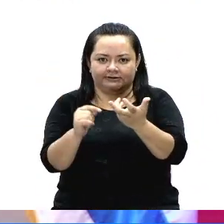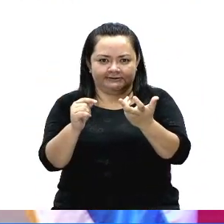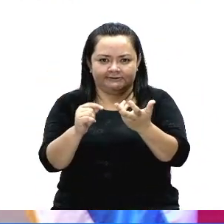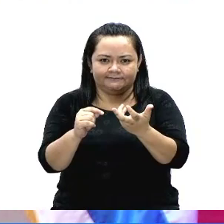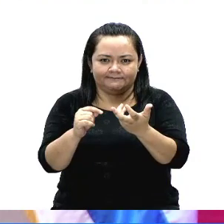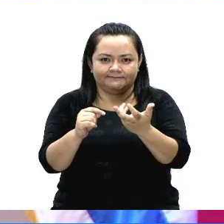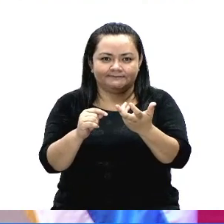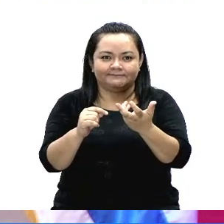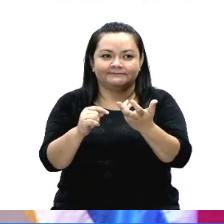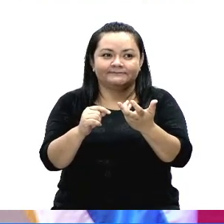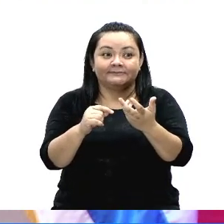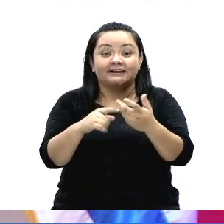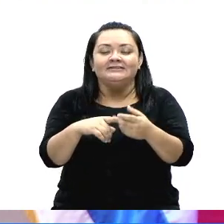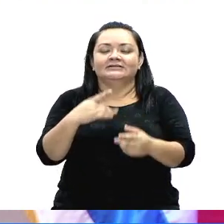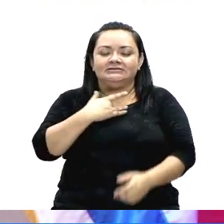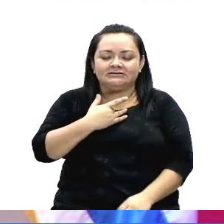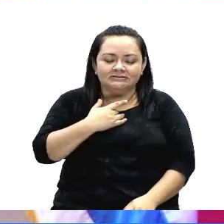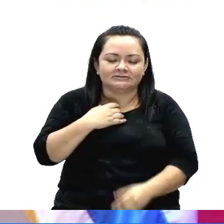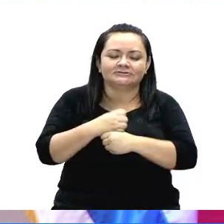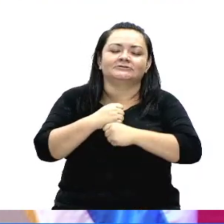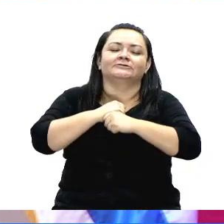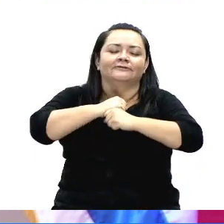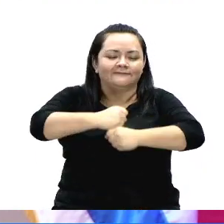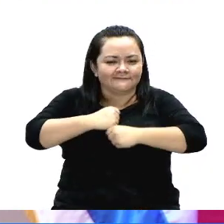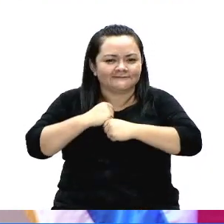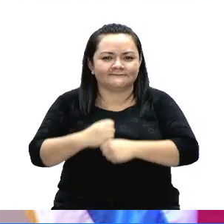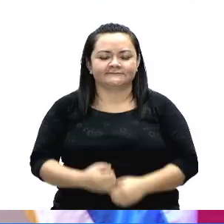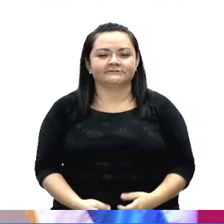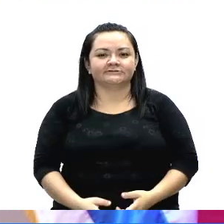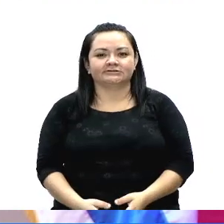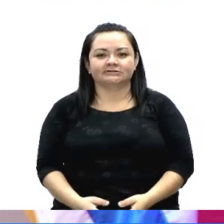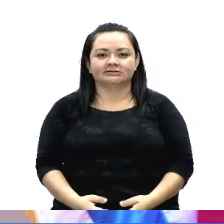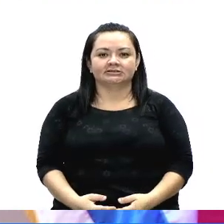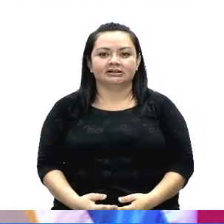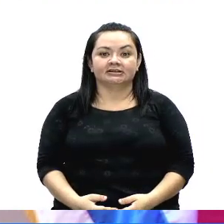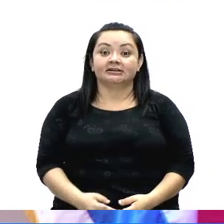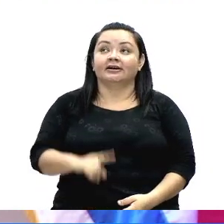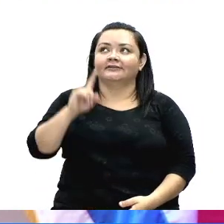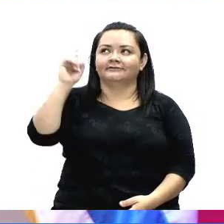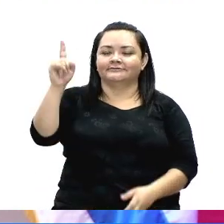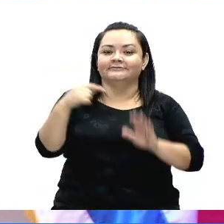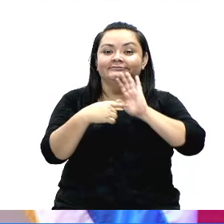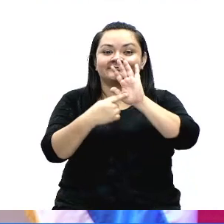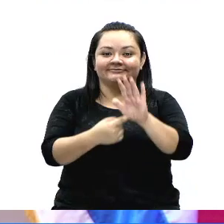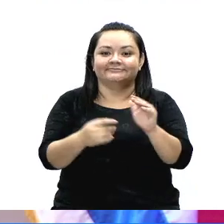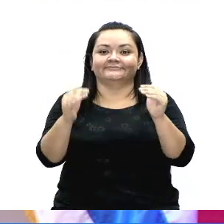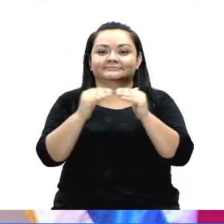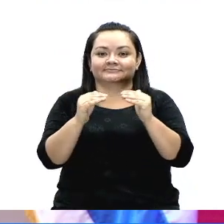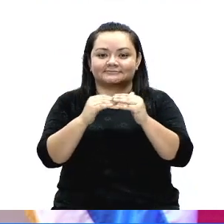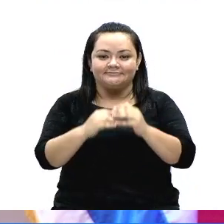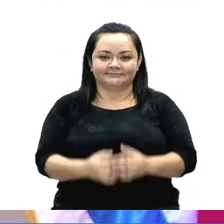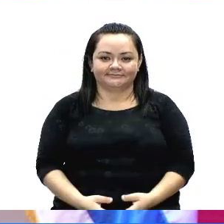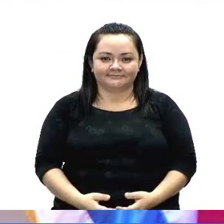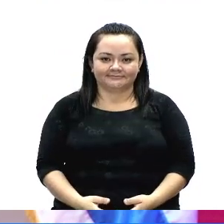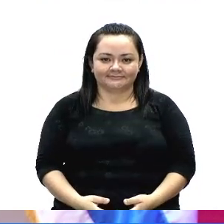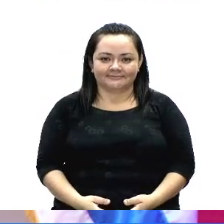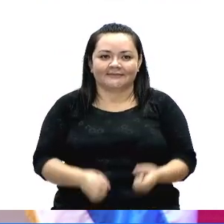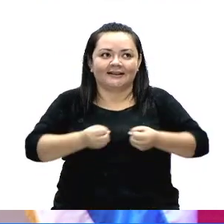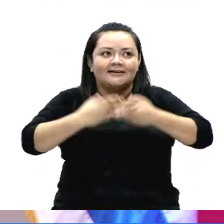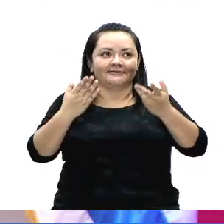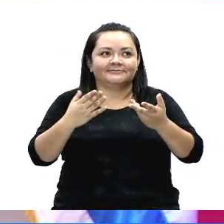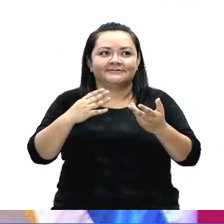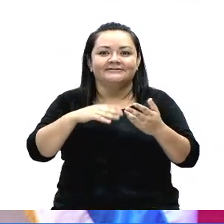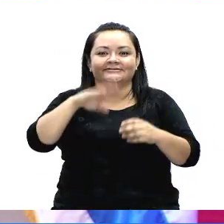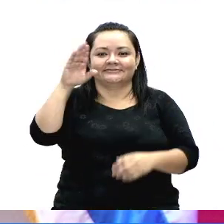donde lo fue aguantando y resistiendo dios se manifestó también hablar del sinaí